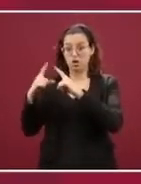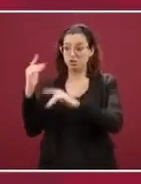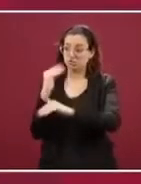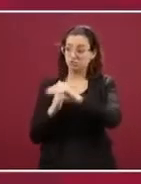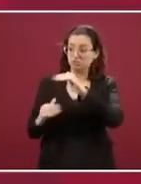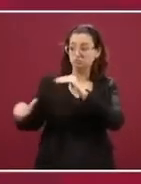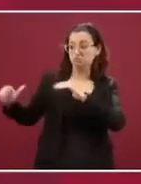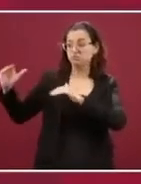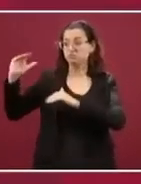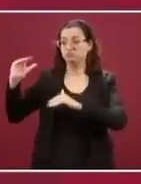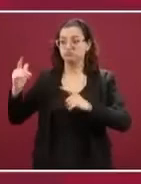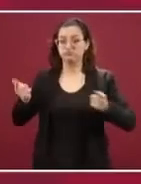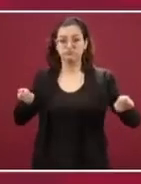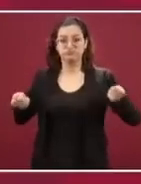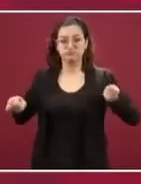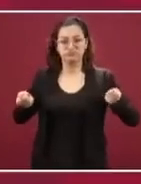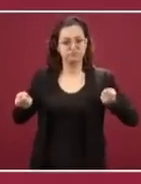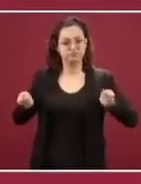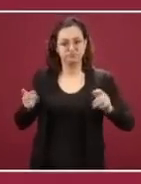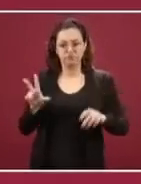preponderante o monopólica